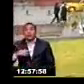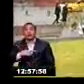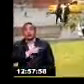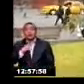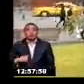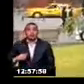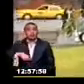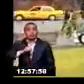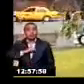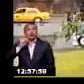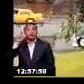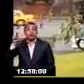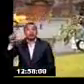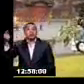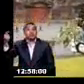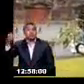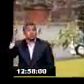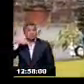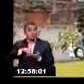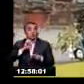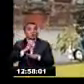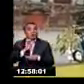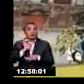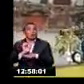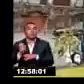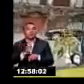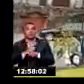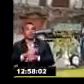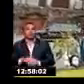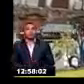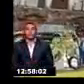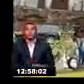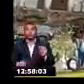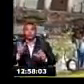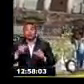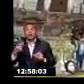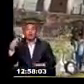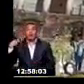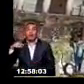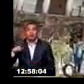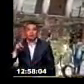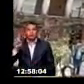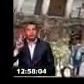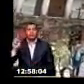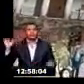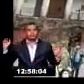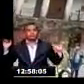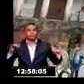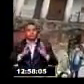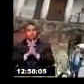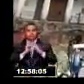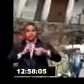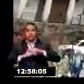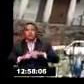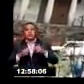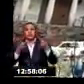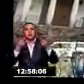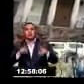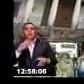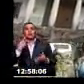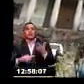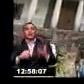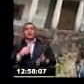España, entre otros. Así también sobre los actos religiosos que reúnen a muchas personas, recomendó no realizarlos. Pero escuchemos las